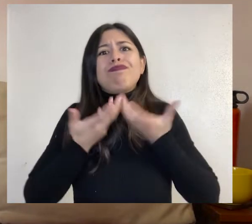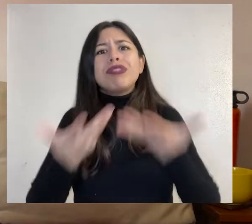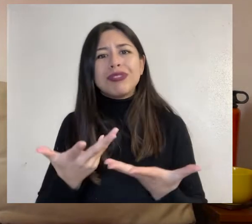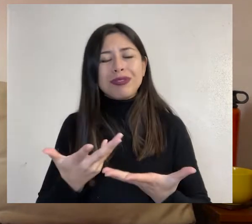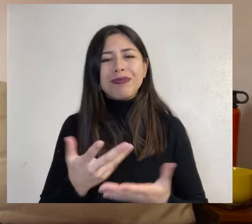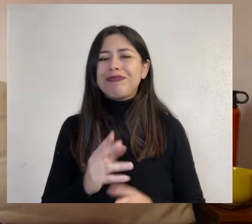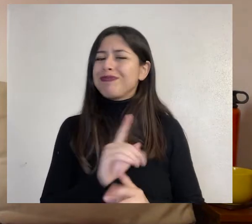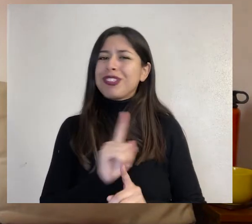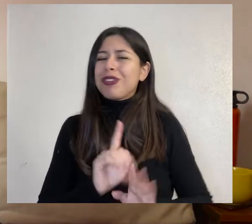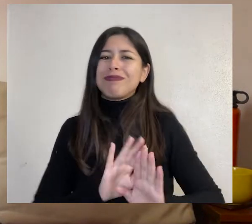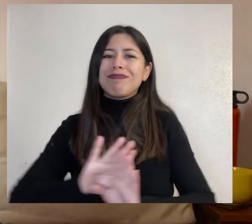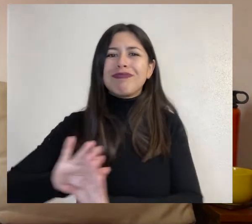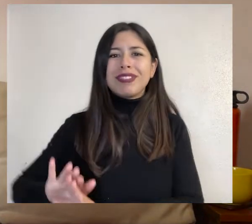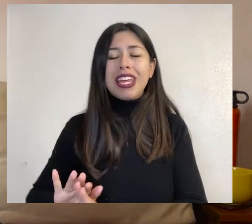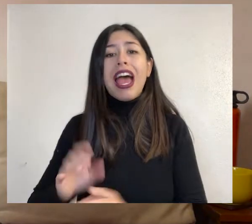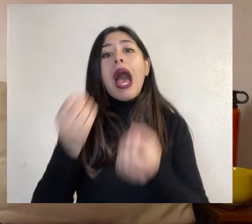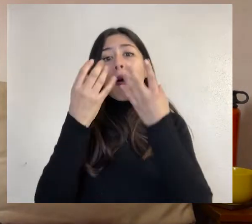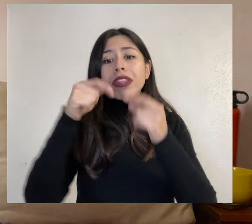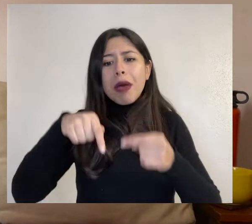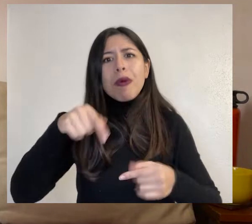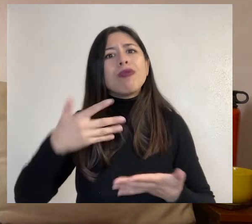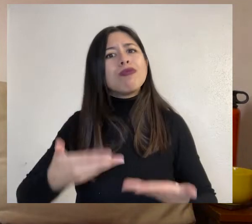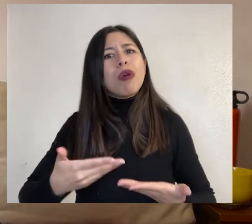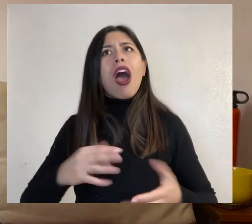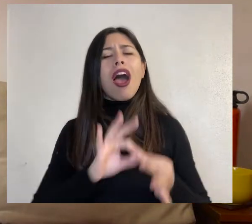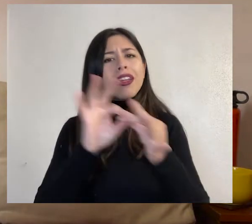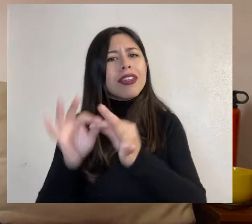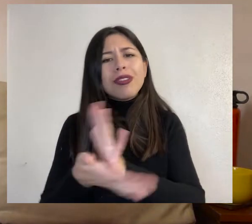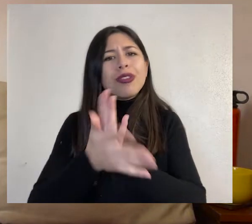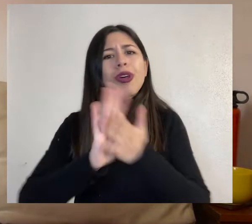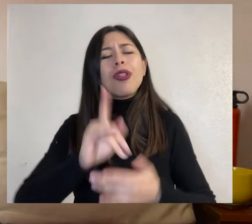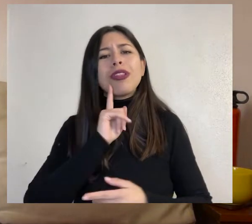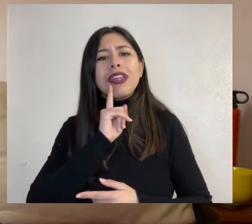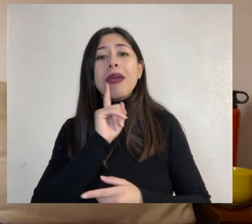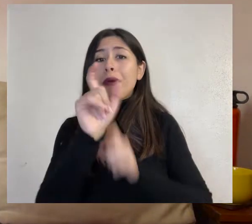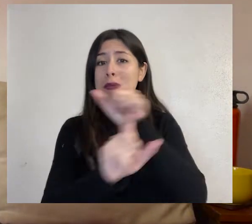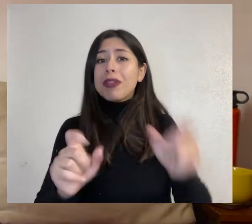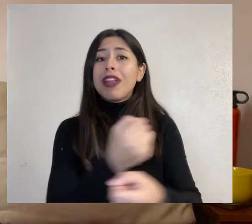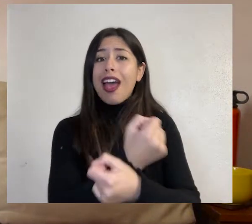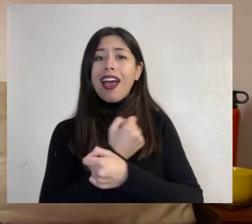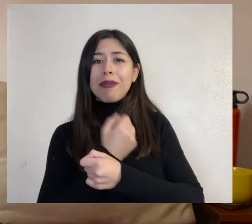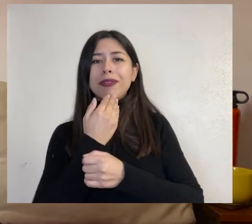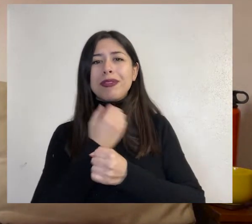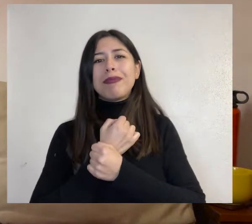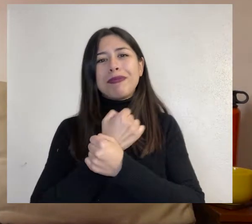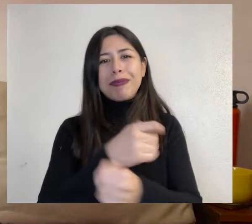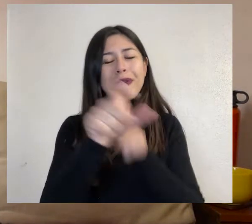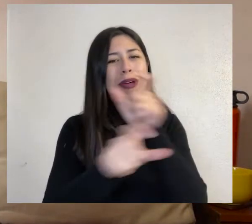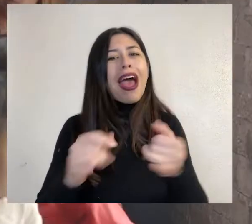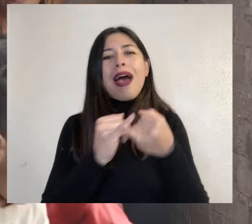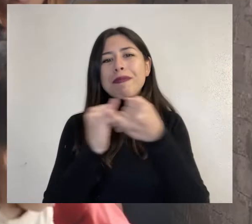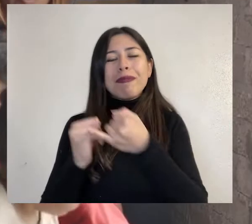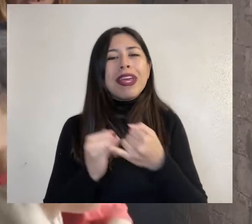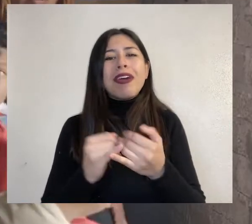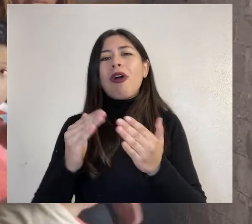nosotros. Aprovechemos este momento para aprender a agradecer lo que tenemos, agradecer a los seres que nos aman y que amamos, a nuestros